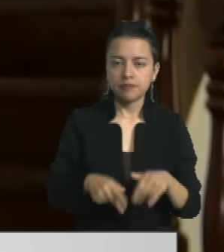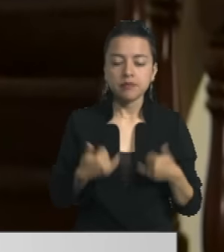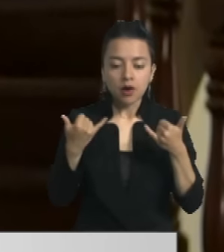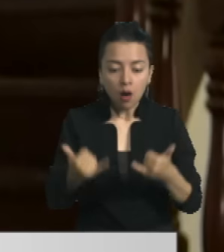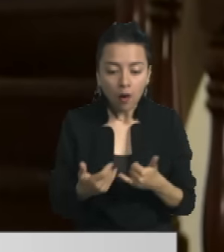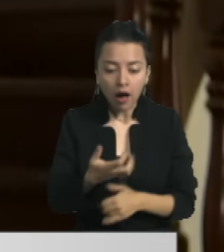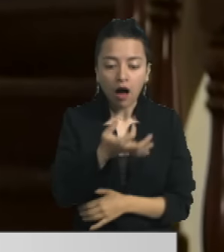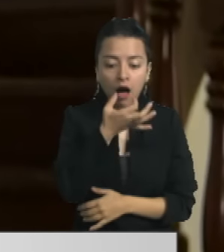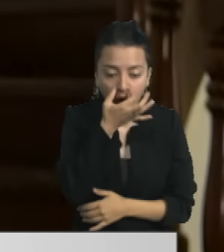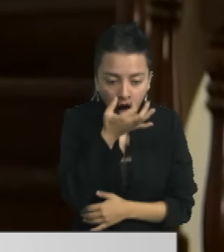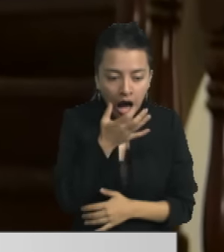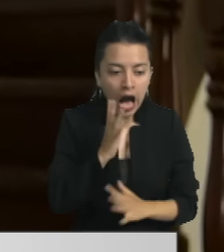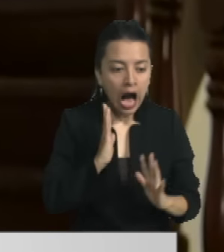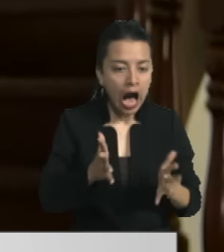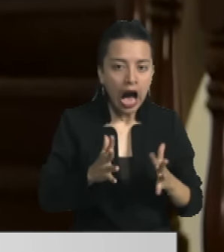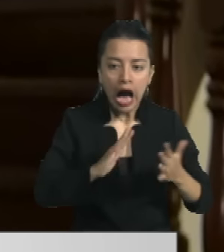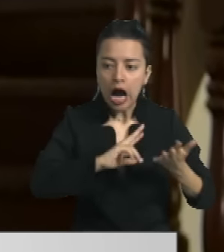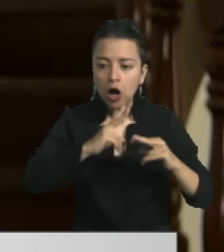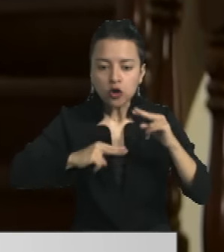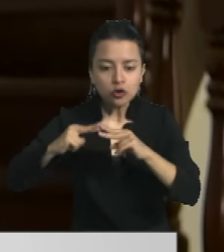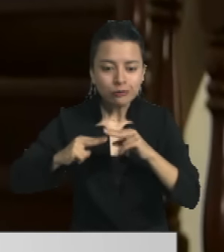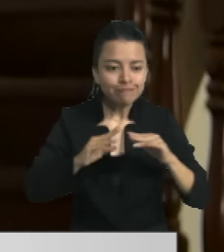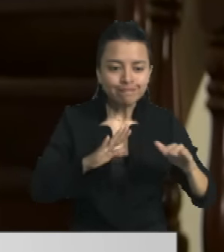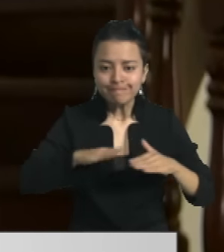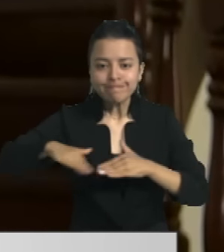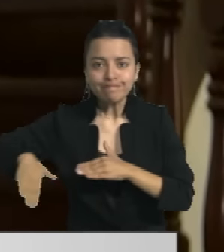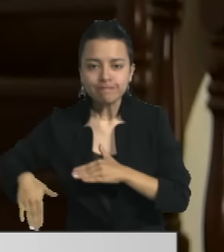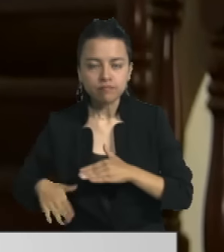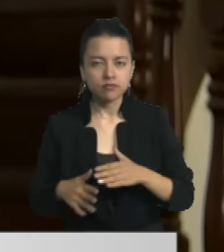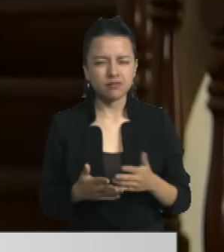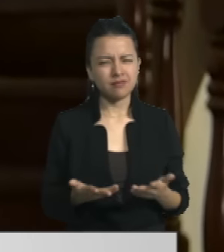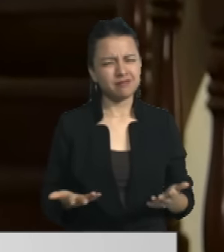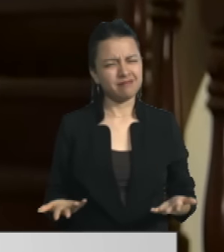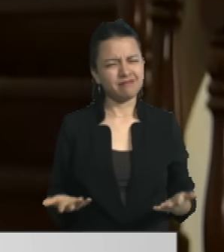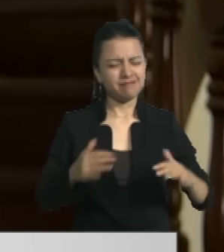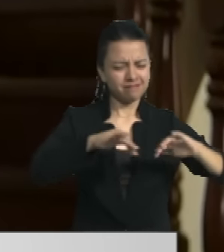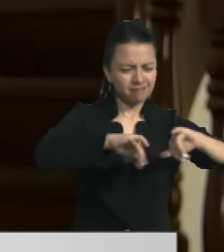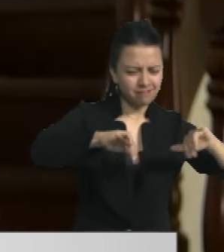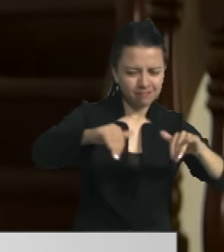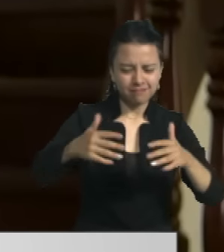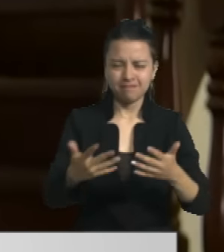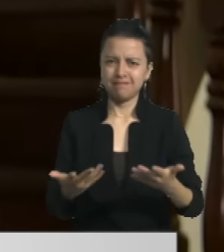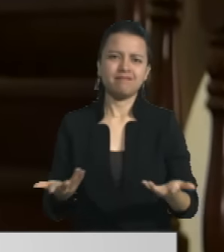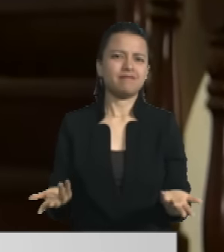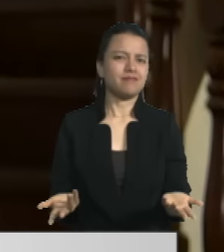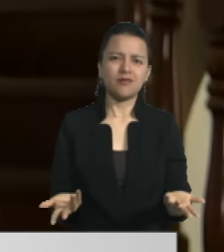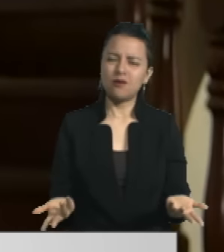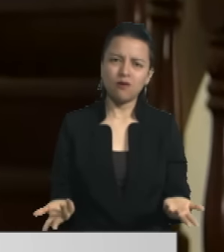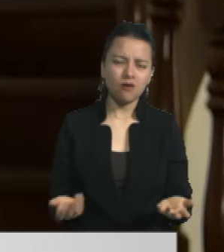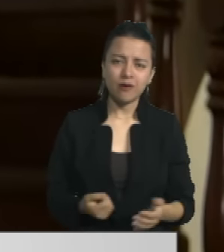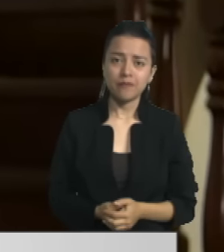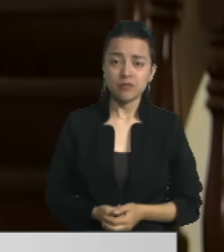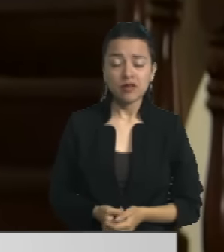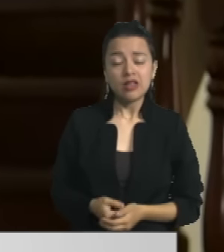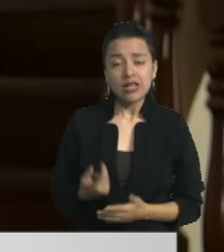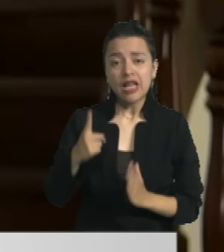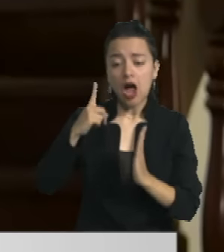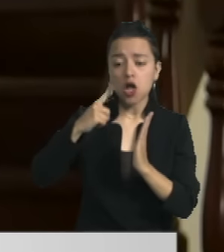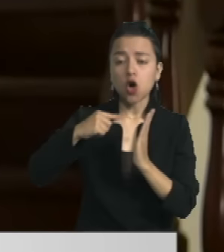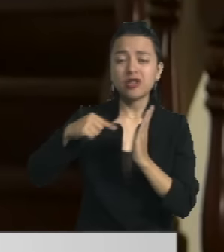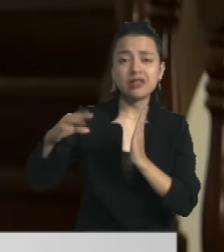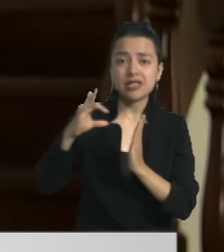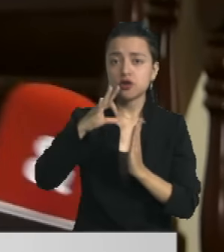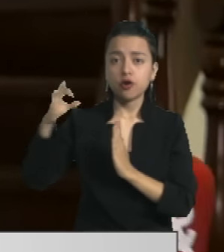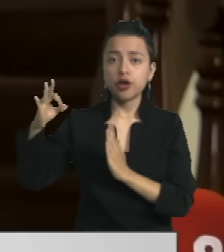exactamente en el mes de de mayo de este año tuviesen que sacar al contratista y el contratista va a repetir acciones jurídicas contra el